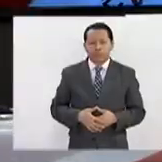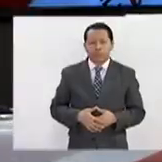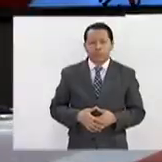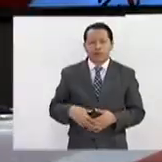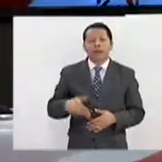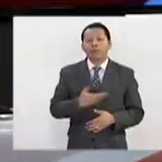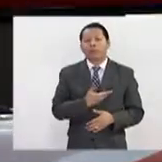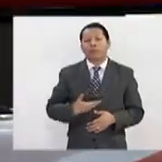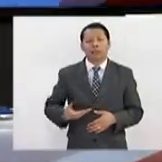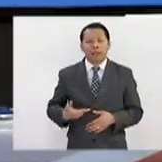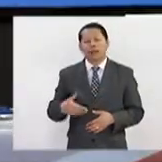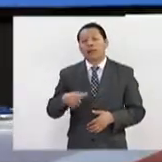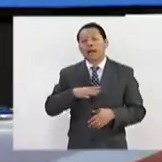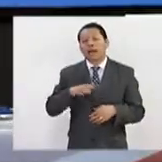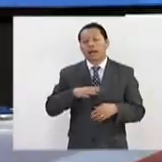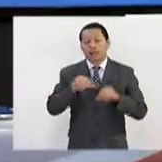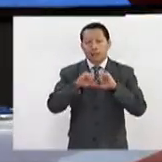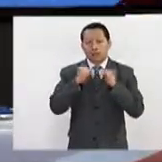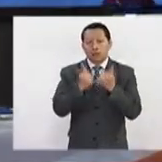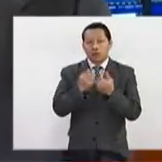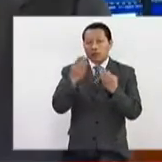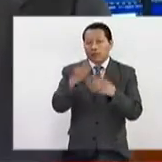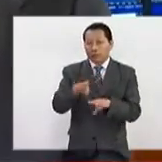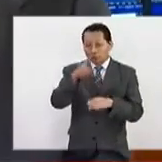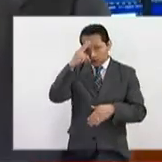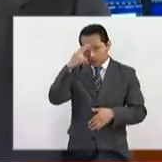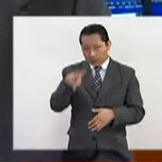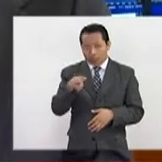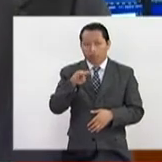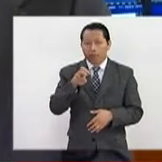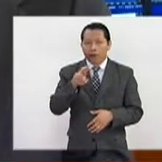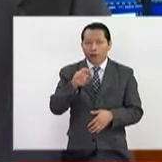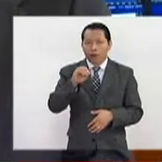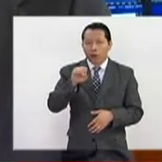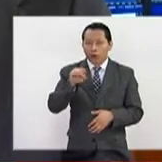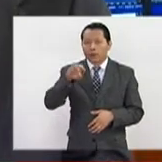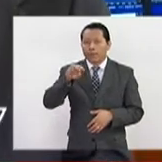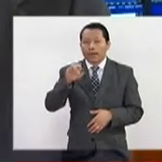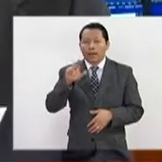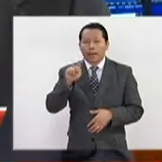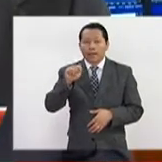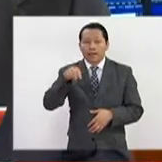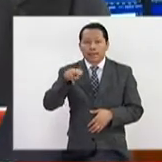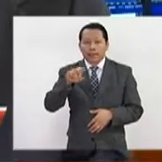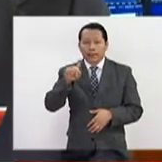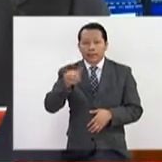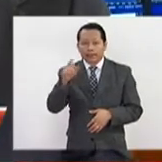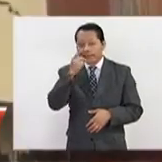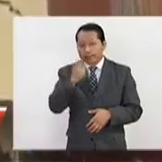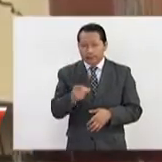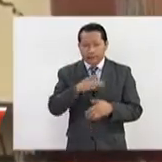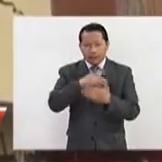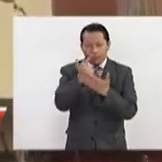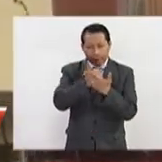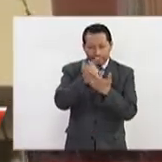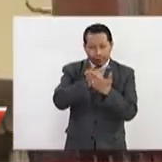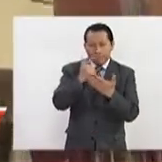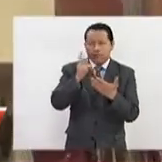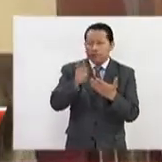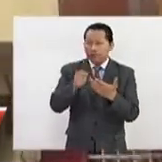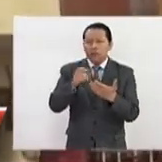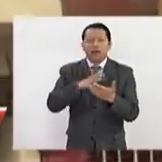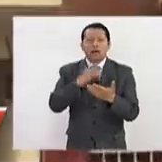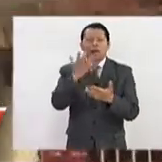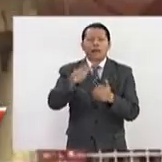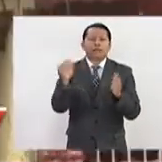El presidente de la Asociación de Bancos de México, Marcos Martínez, informó que se tienen contabilizados 10,000 casos